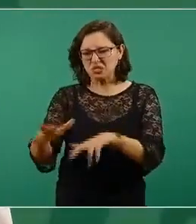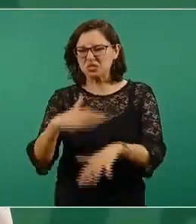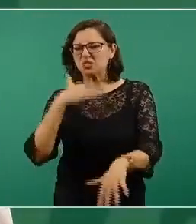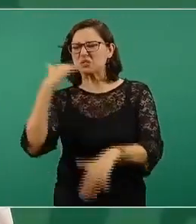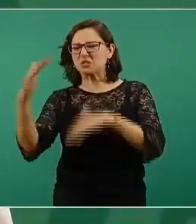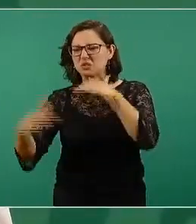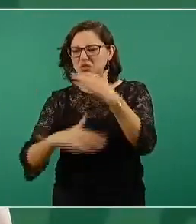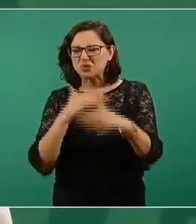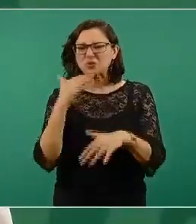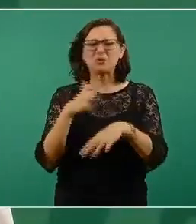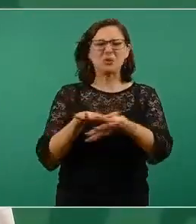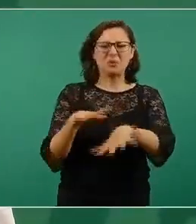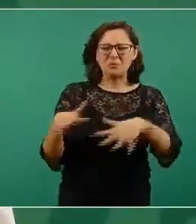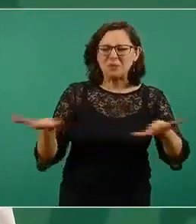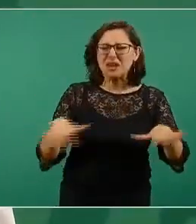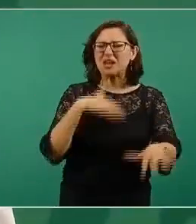mar,